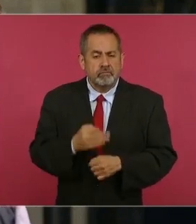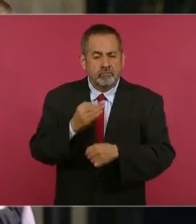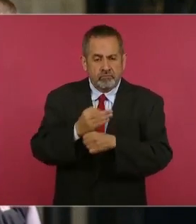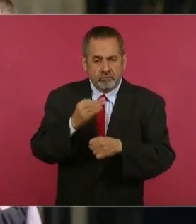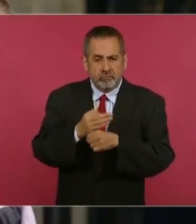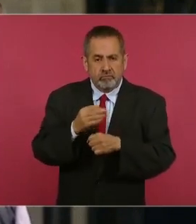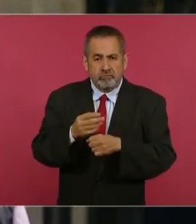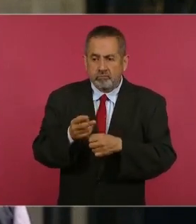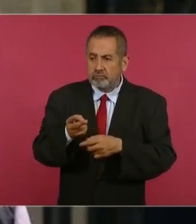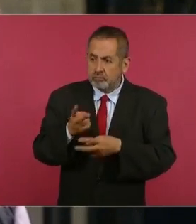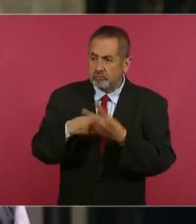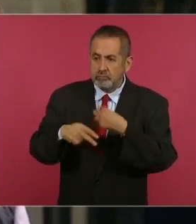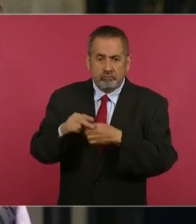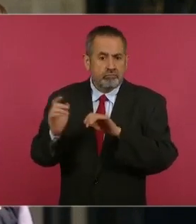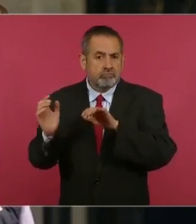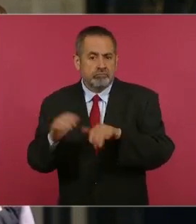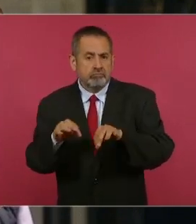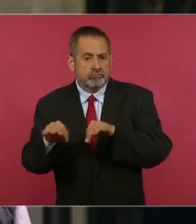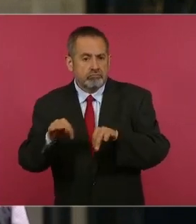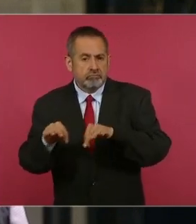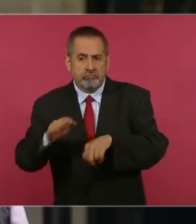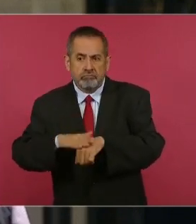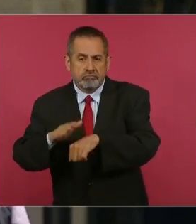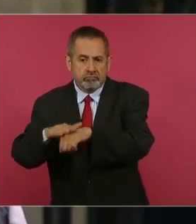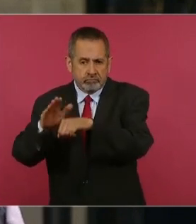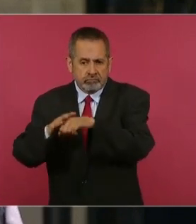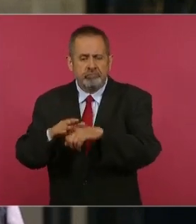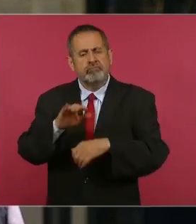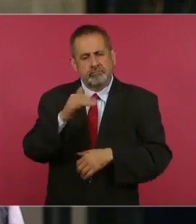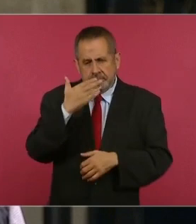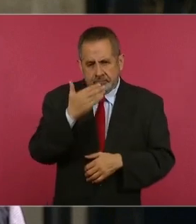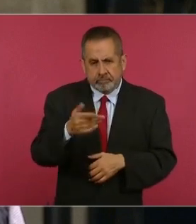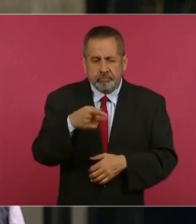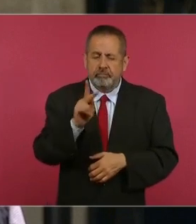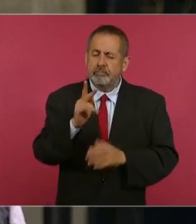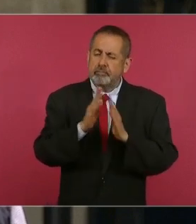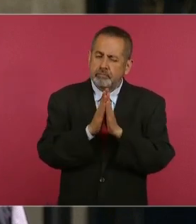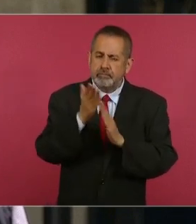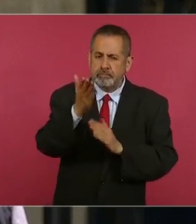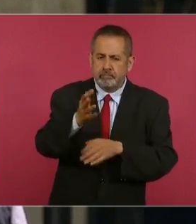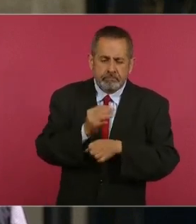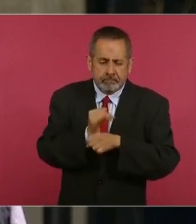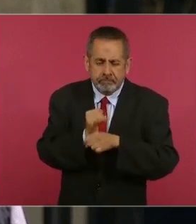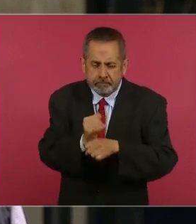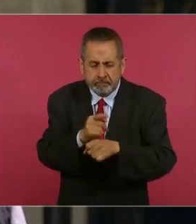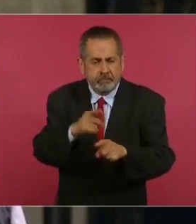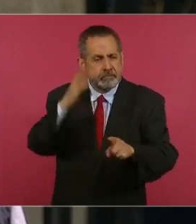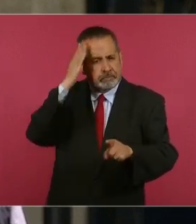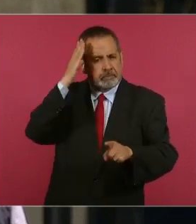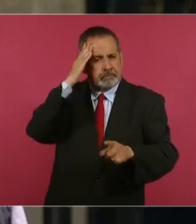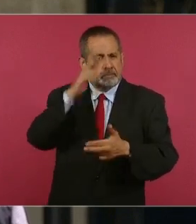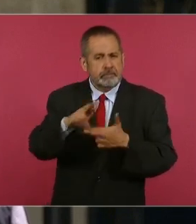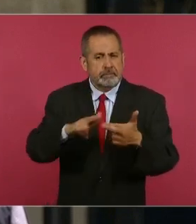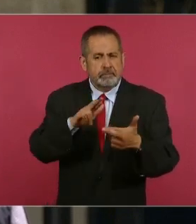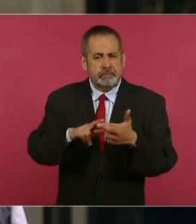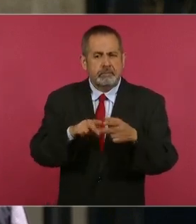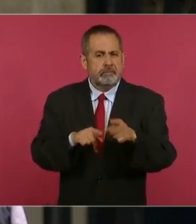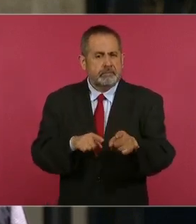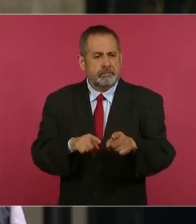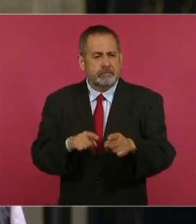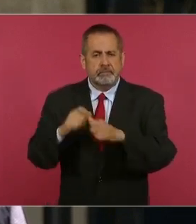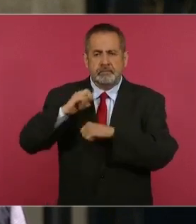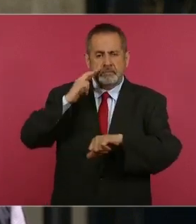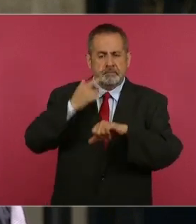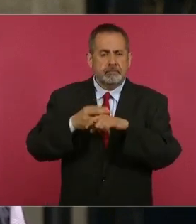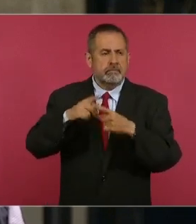haciendo crecer la plantilla laboral. Sin embargo, piden su intervención para investigar al líder regional que representa los tres